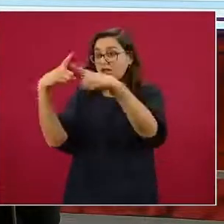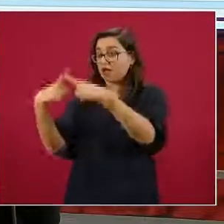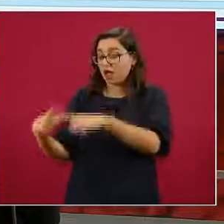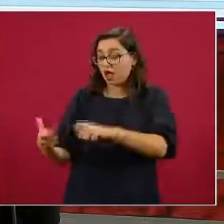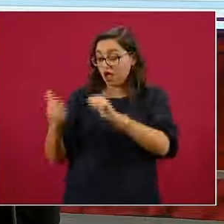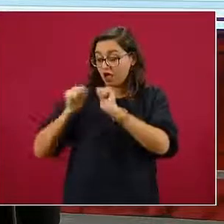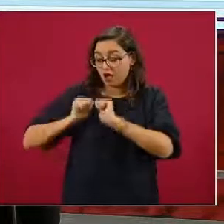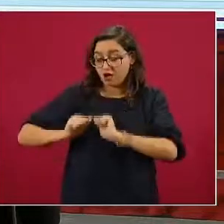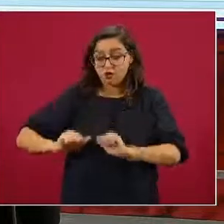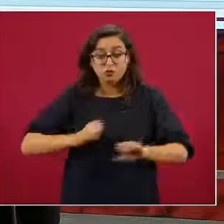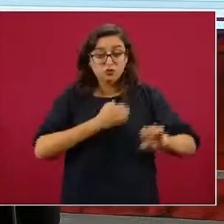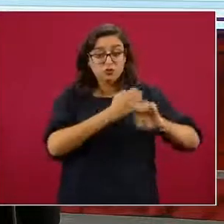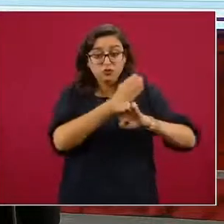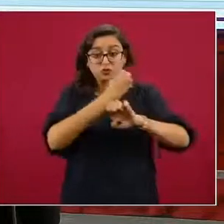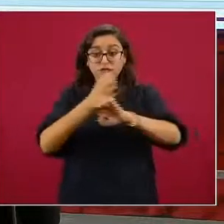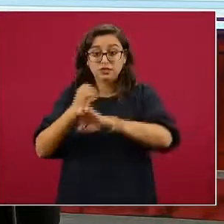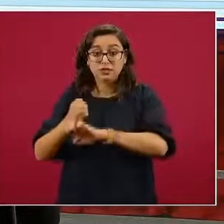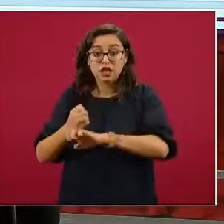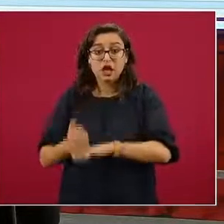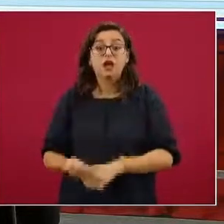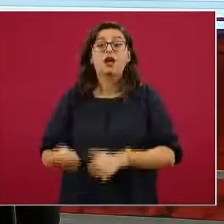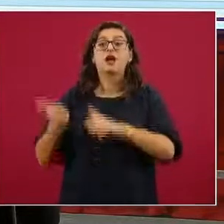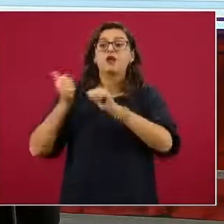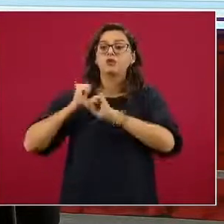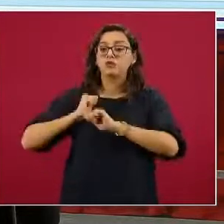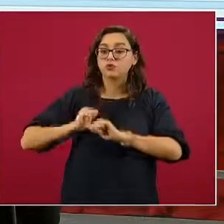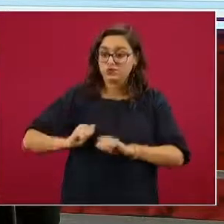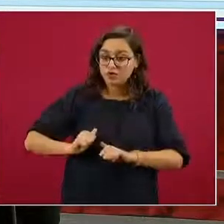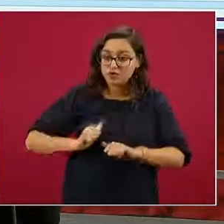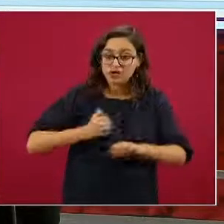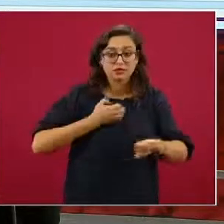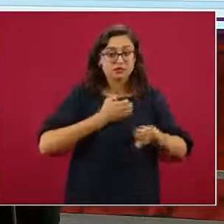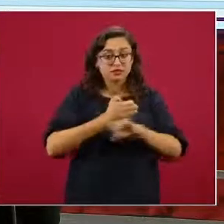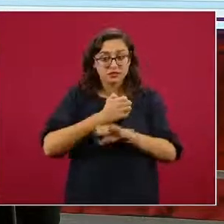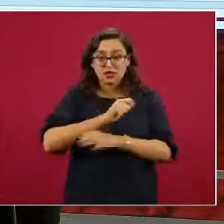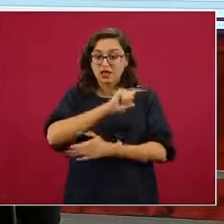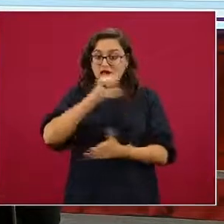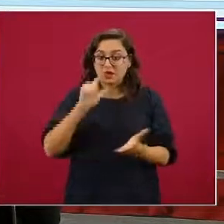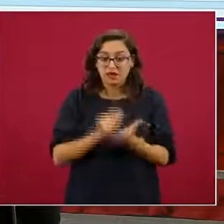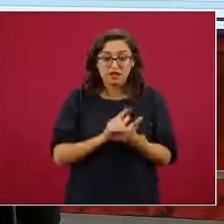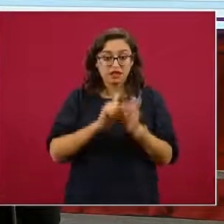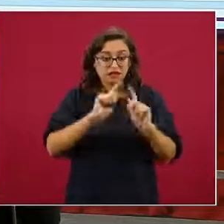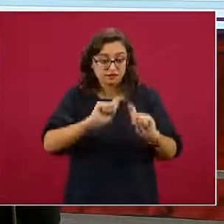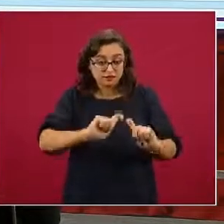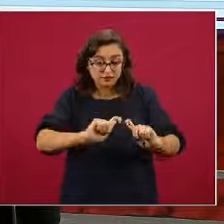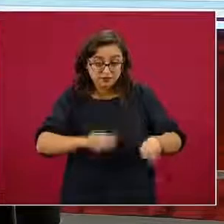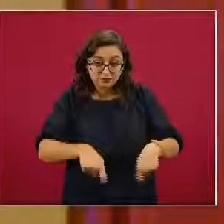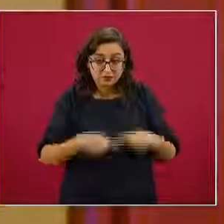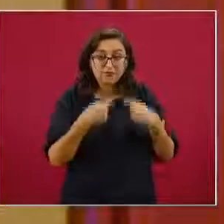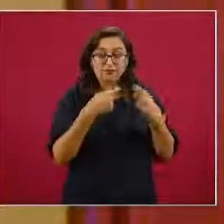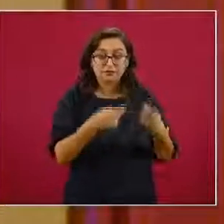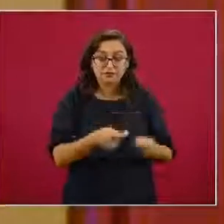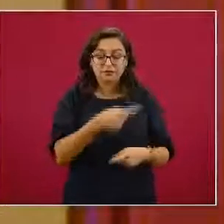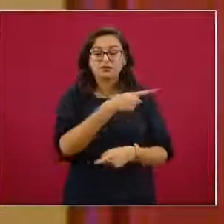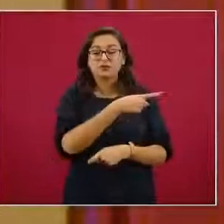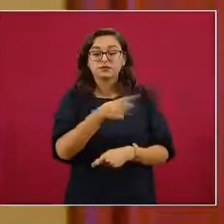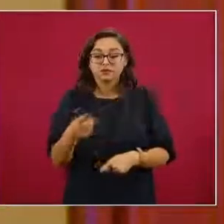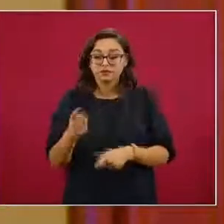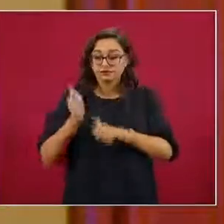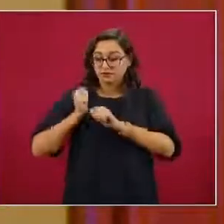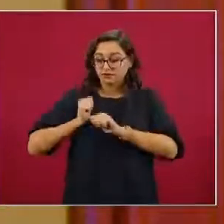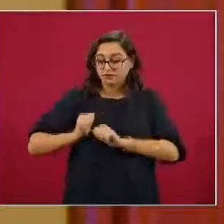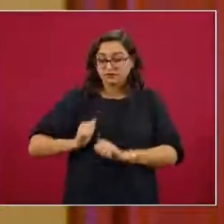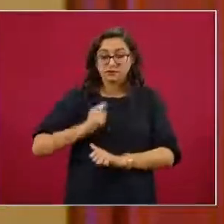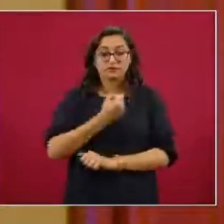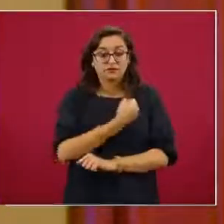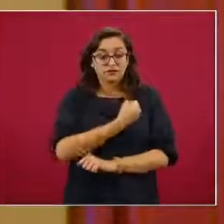estatales, y reitero, las autoridades estatales por Ley General de Salud son autoridades